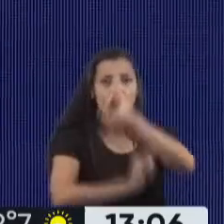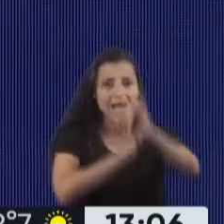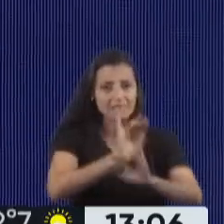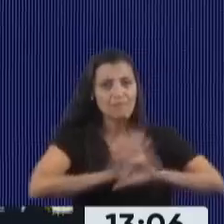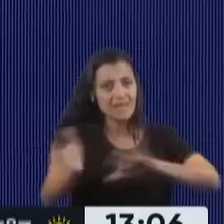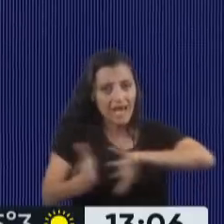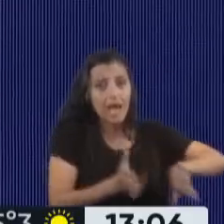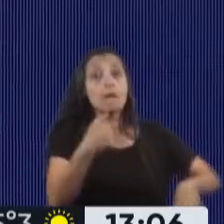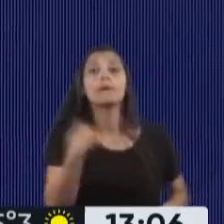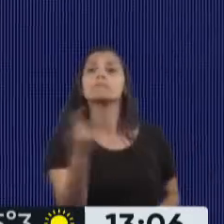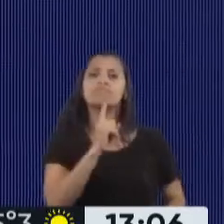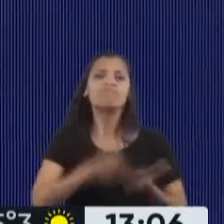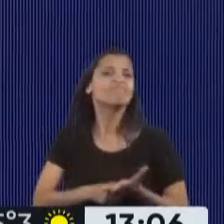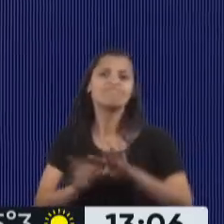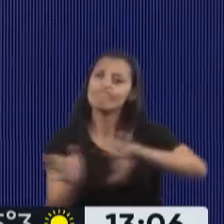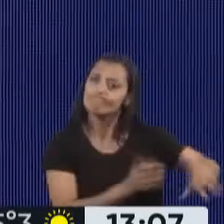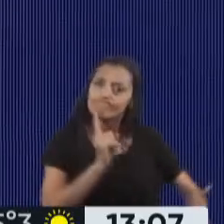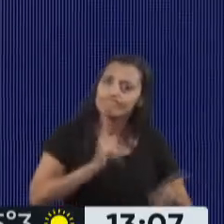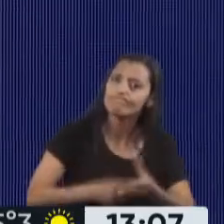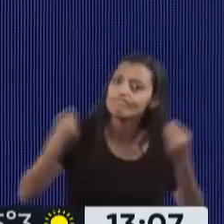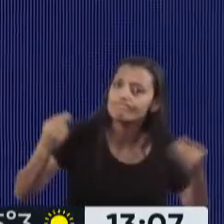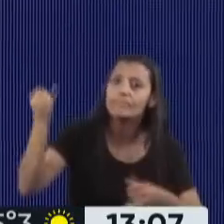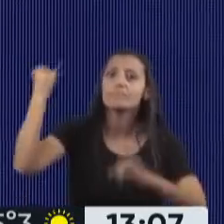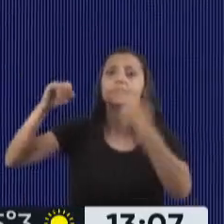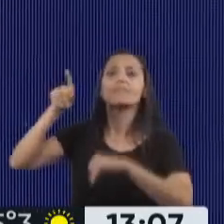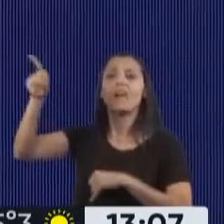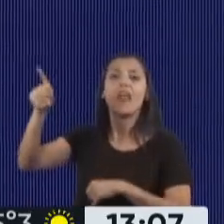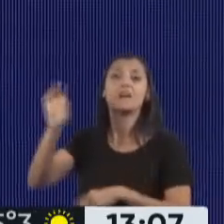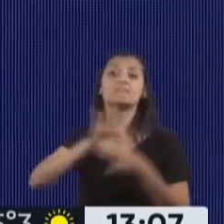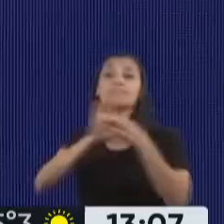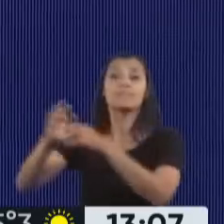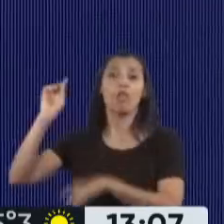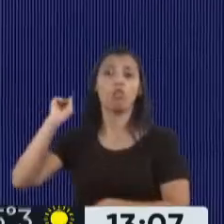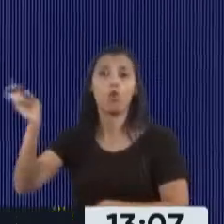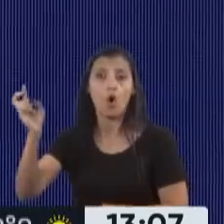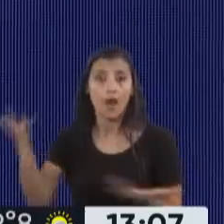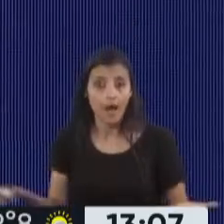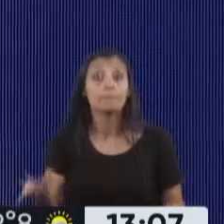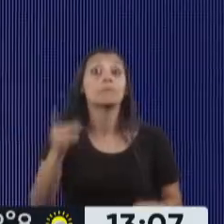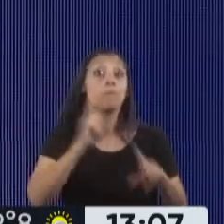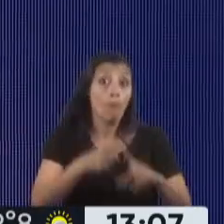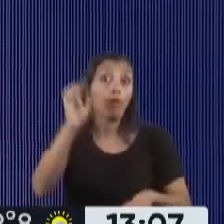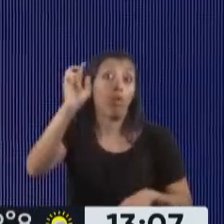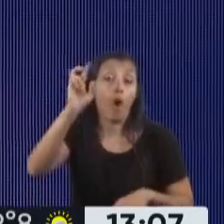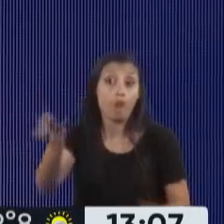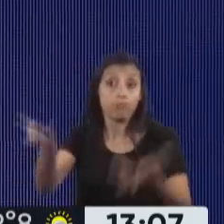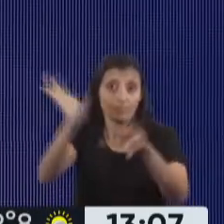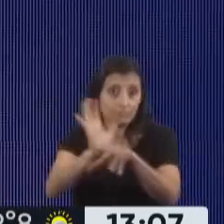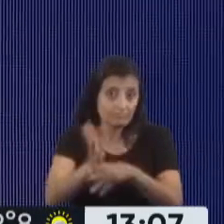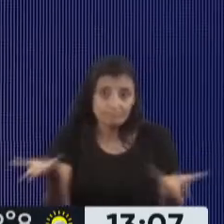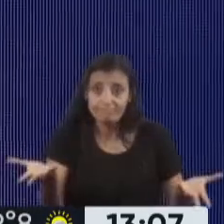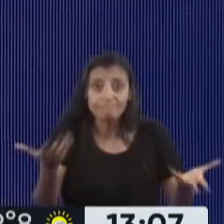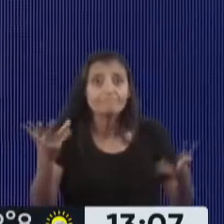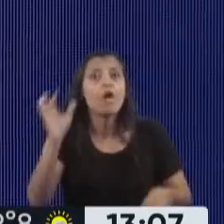Pero nosotros lo que decidimos fue arbitrar la tasa en dólares, dado el salto del tipo de cambio, que no fue ni más ni menos